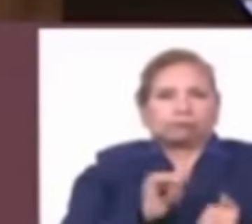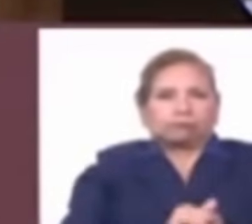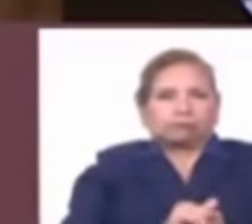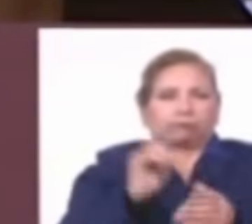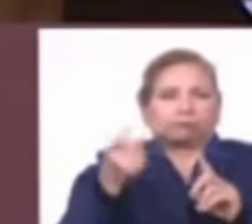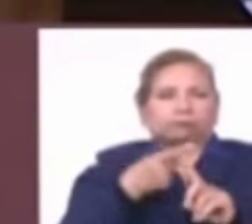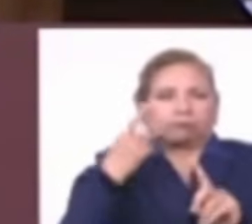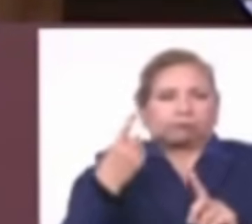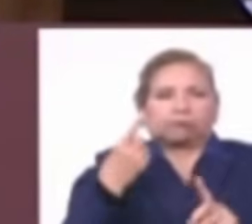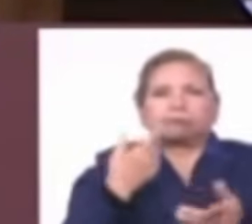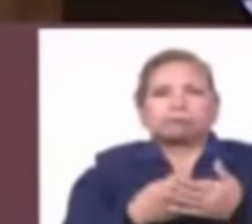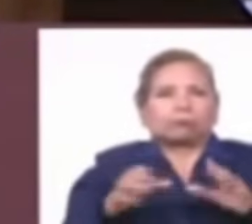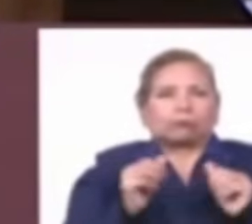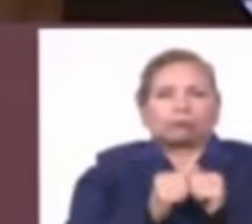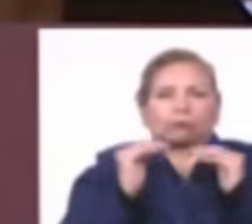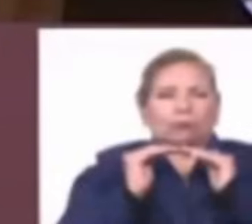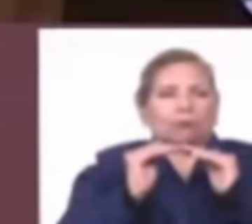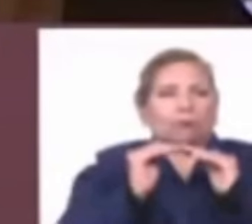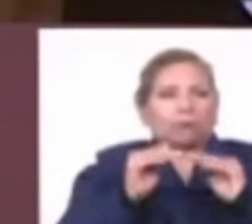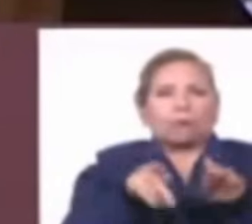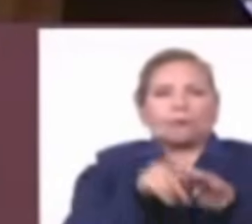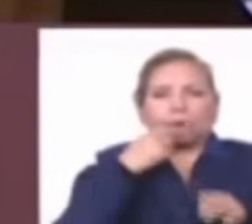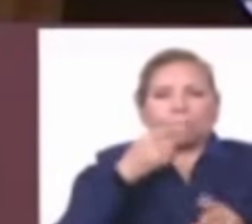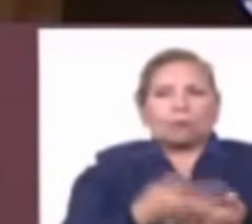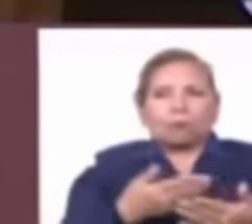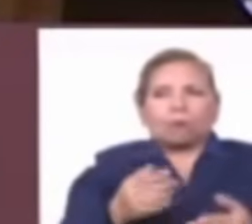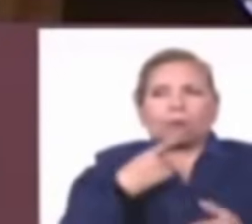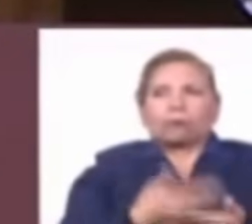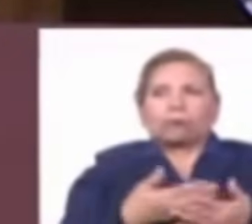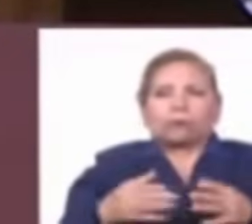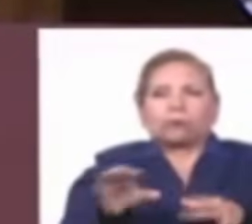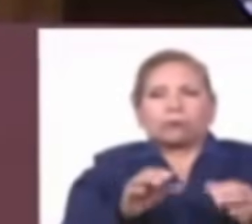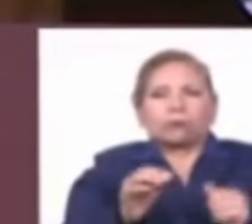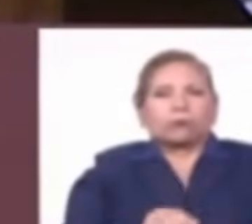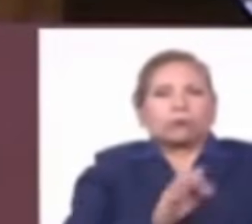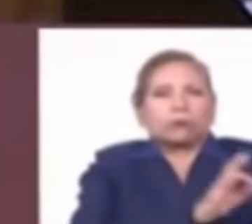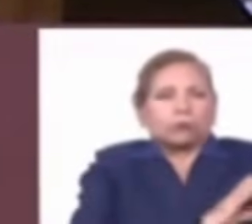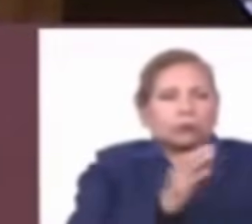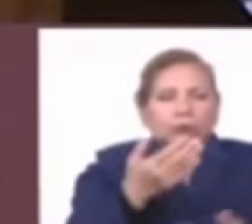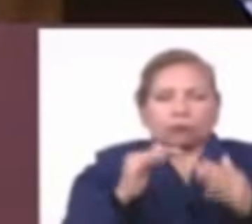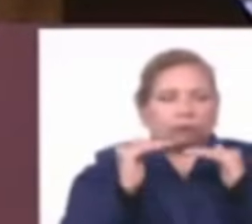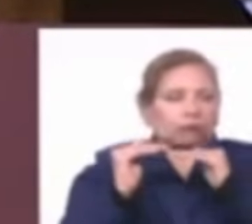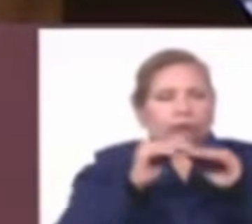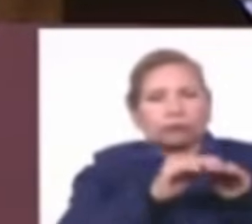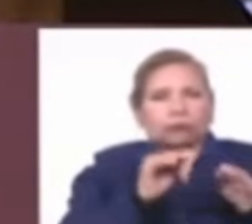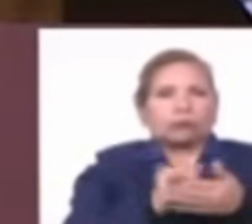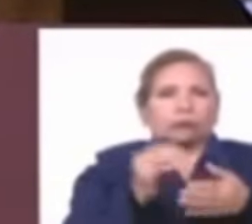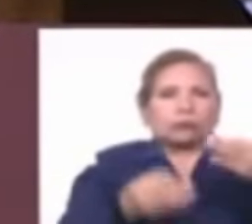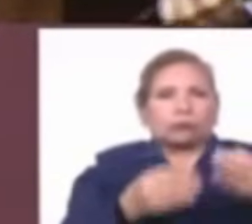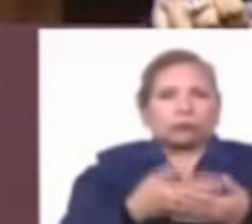el principio de igualdad. Esto es, que los fiscales de los diversos niveles